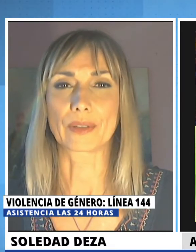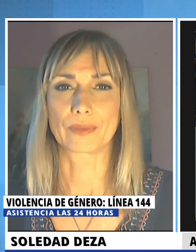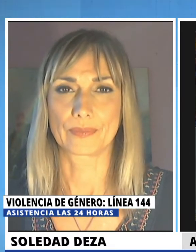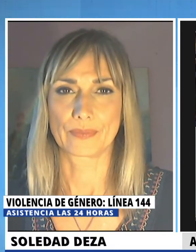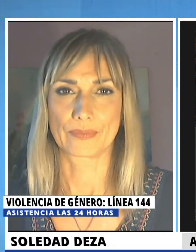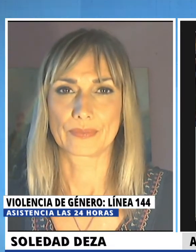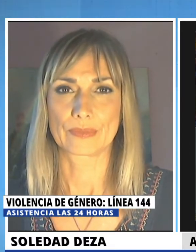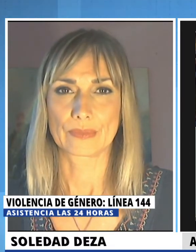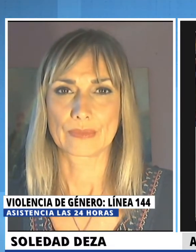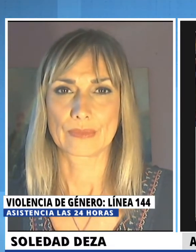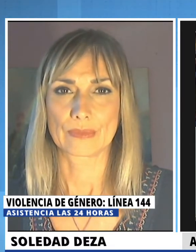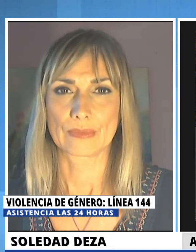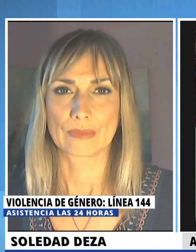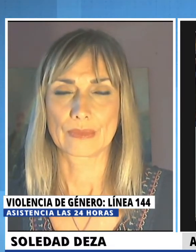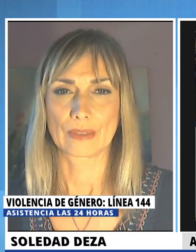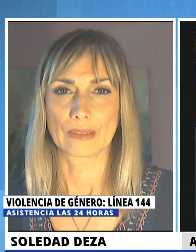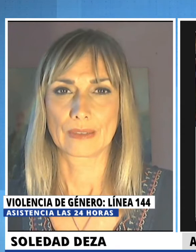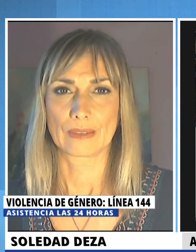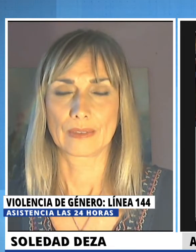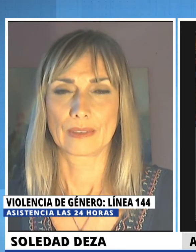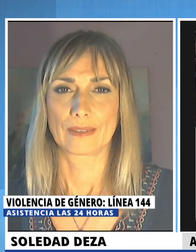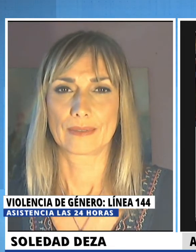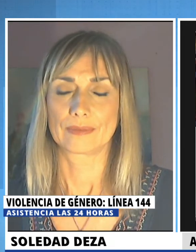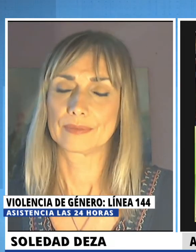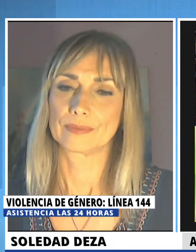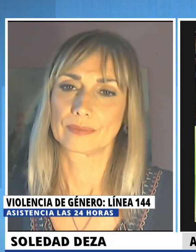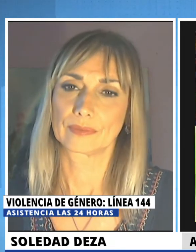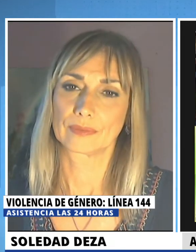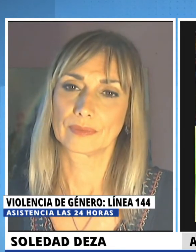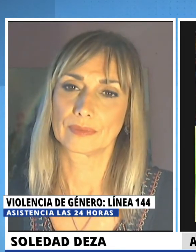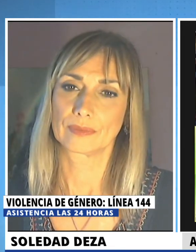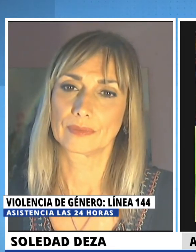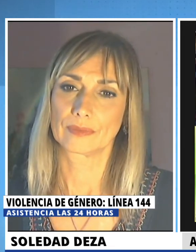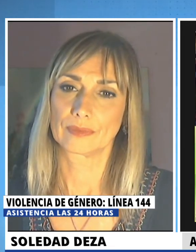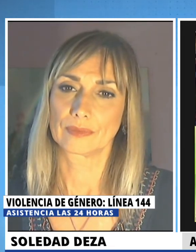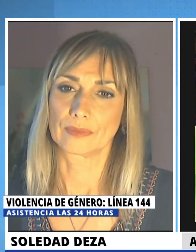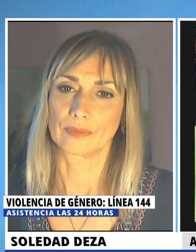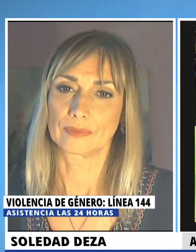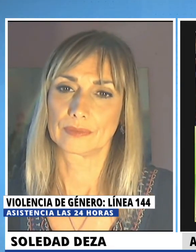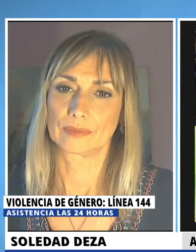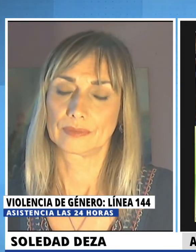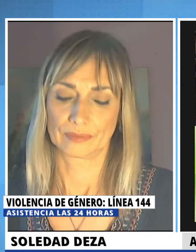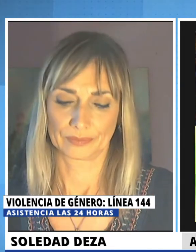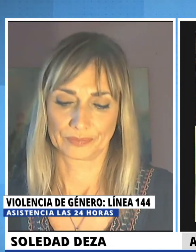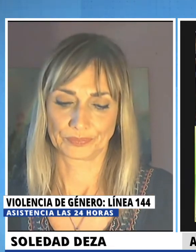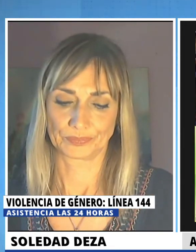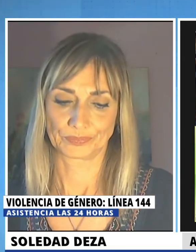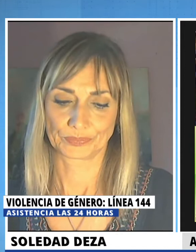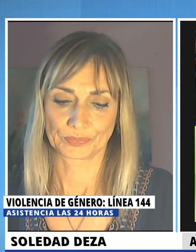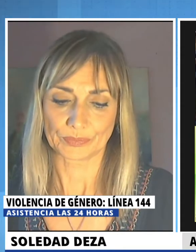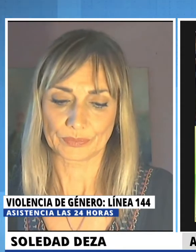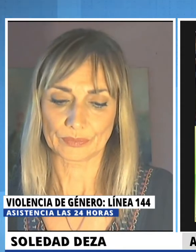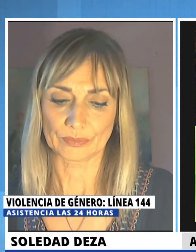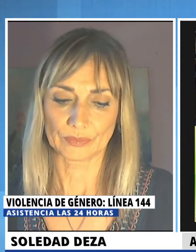parece que lo que tenemos que ver ahí es que hay una estructura patriarcal que echa mano a la herramienta